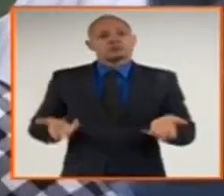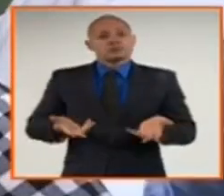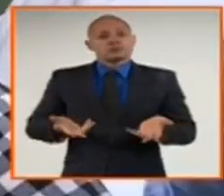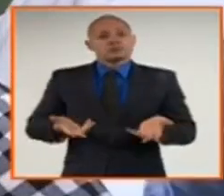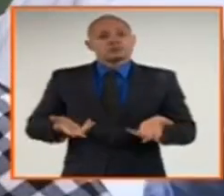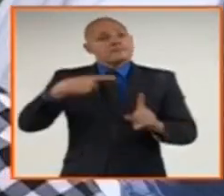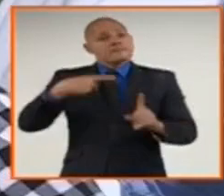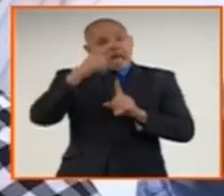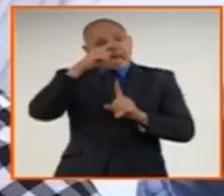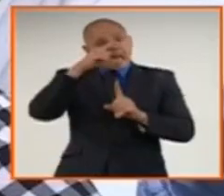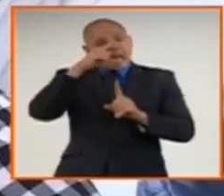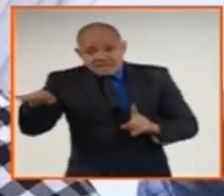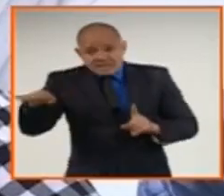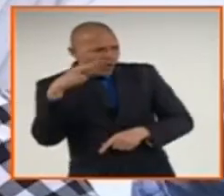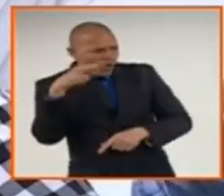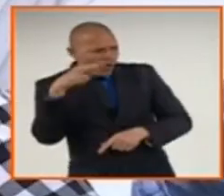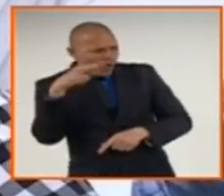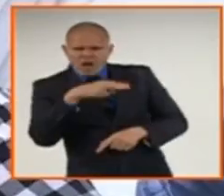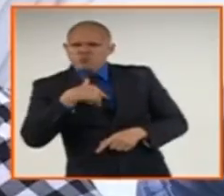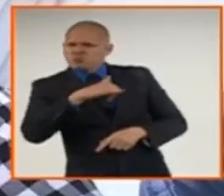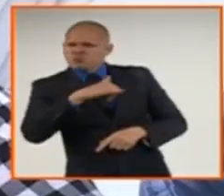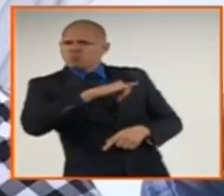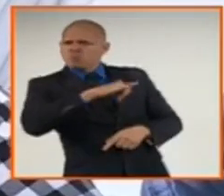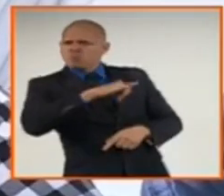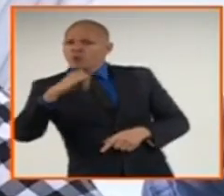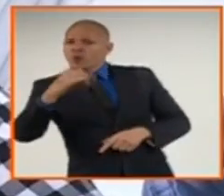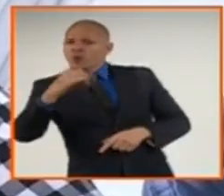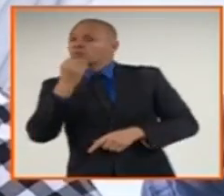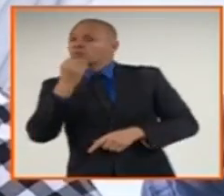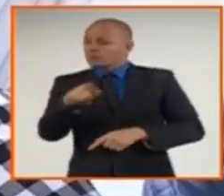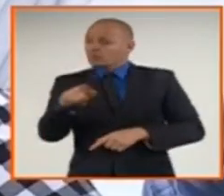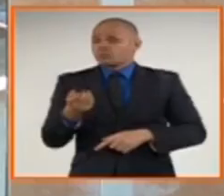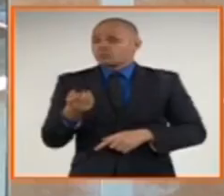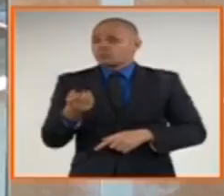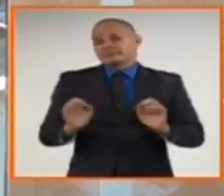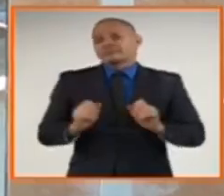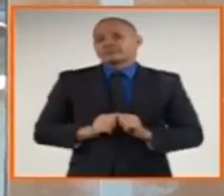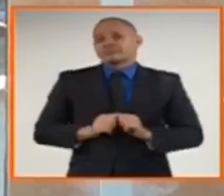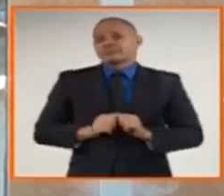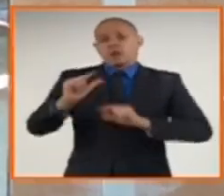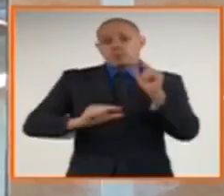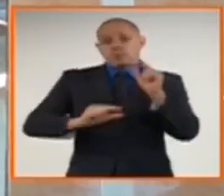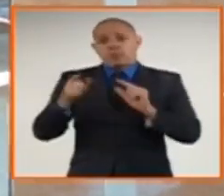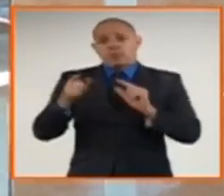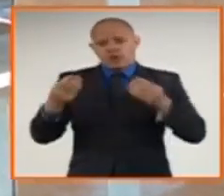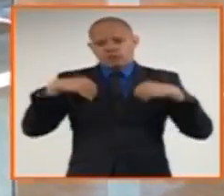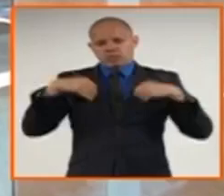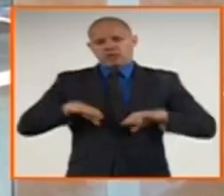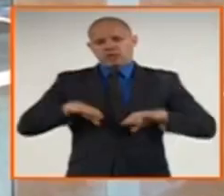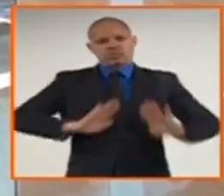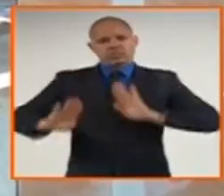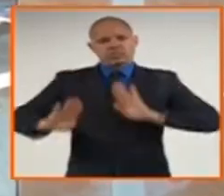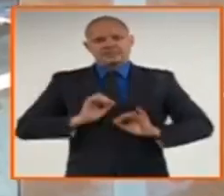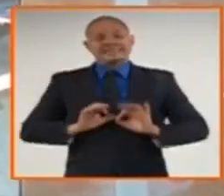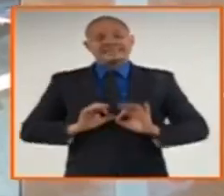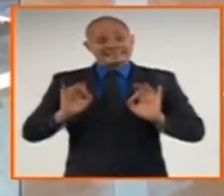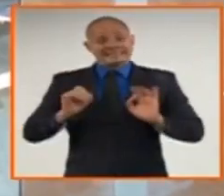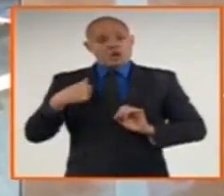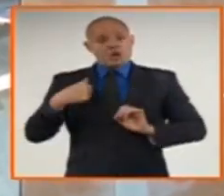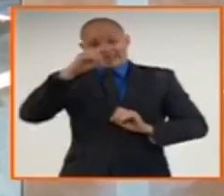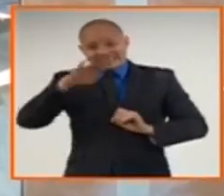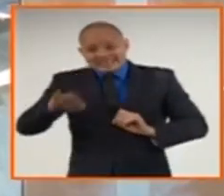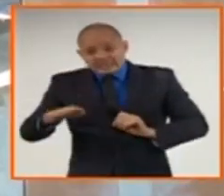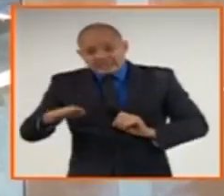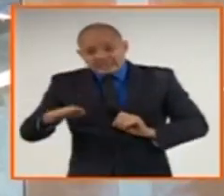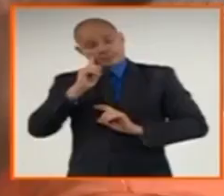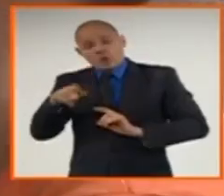puedan formar parte de la vacuna y puedan estar inmunizados. Siempre estamos atrás de él, de que se cuide, que use